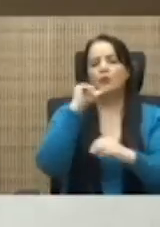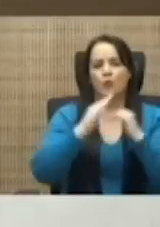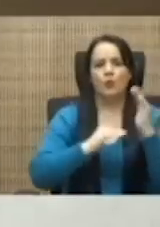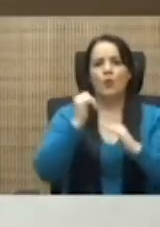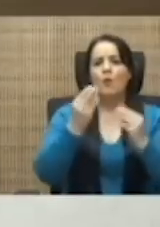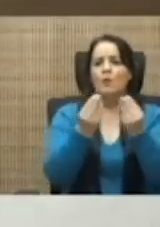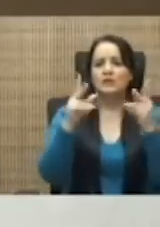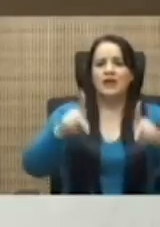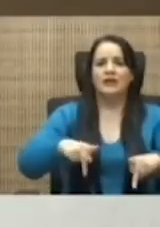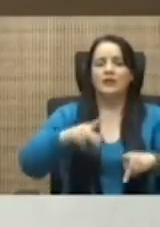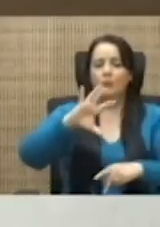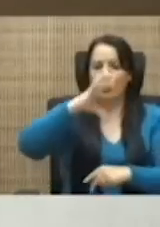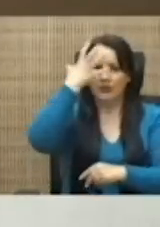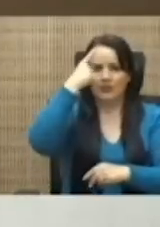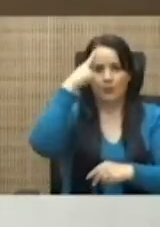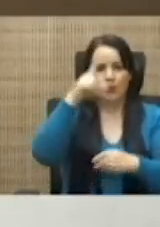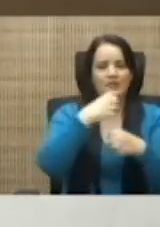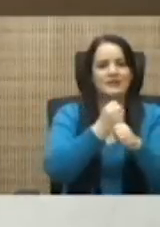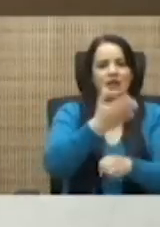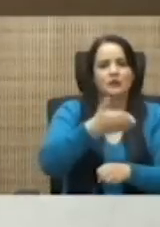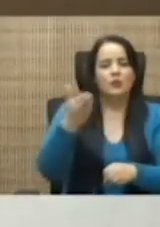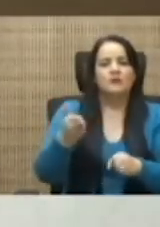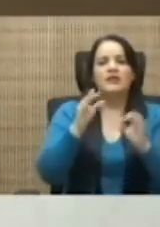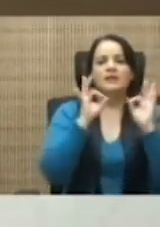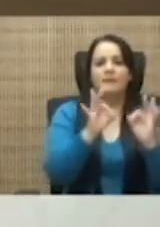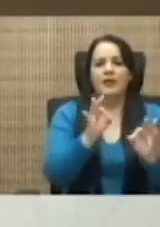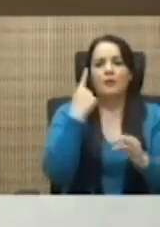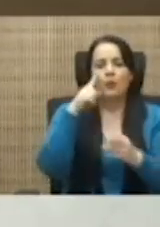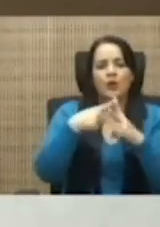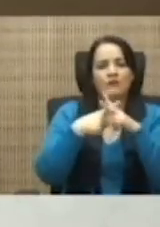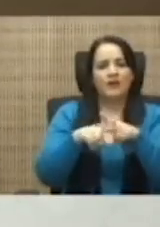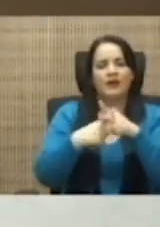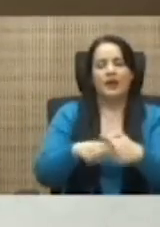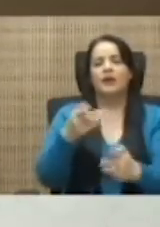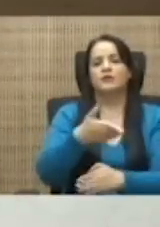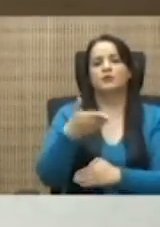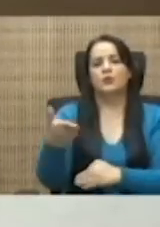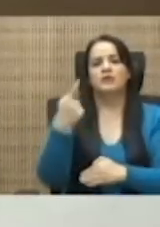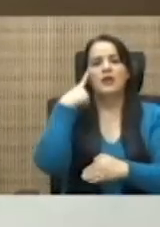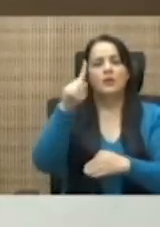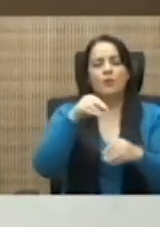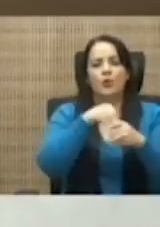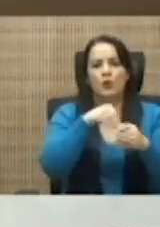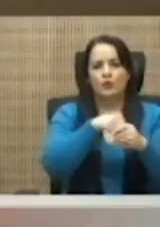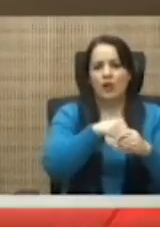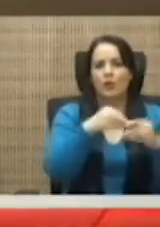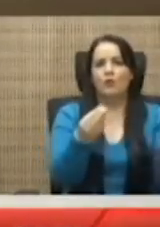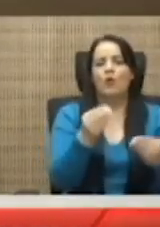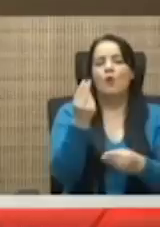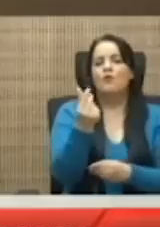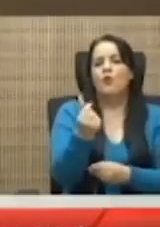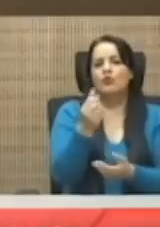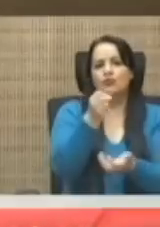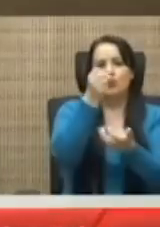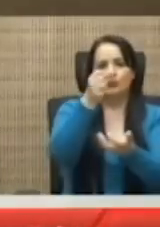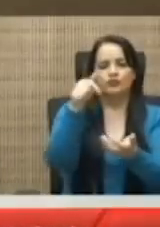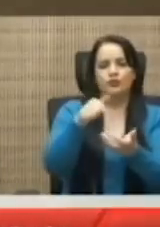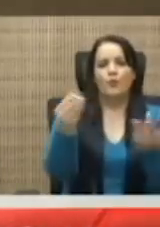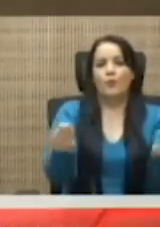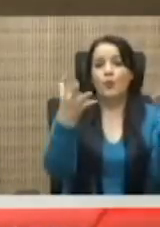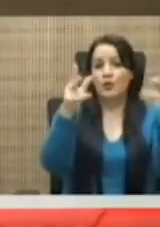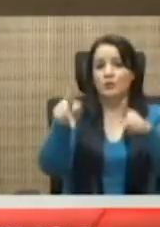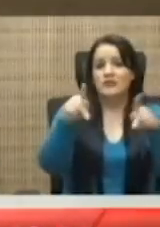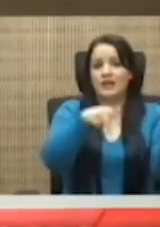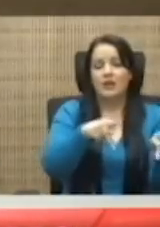molesta por hacer las cosas bien, por arreglar las cosas y por ahorrarle fondos públicos a la gente. Los fondos